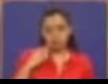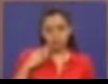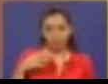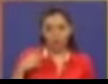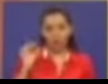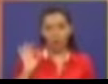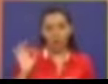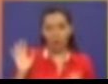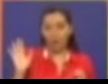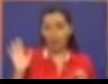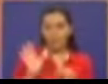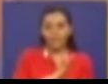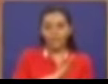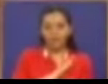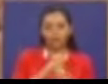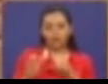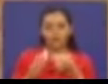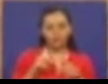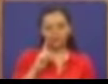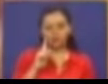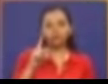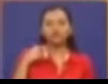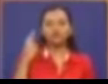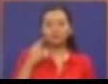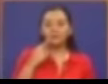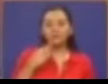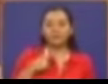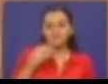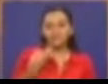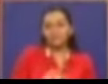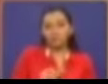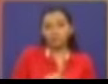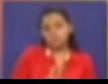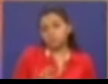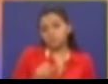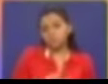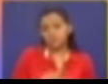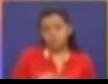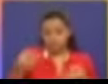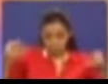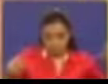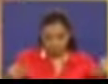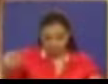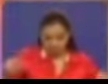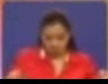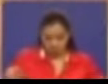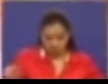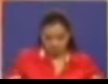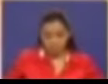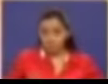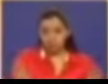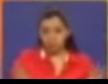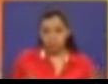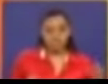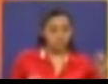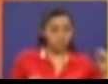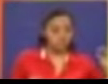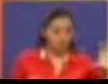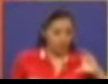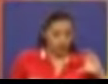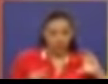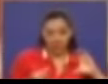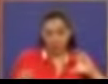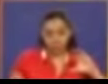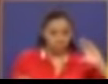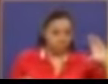del carro que uso, solo me exige emitir facturas y tener una contabilidad muy simple de ingresos y egresos. Como